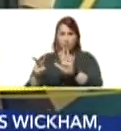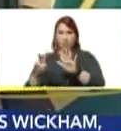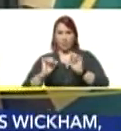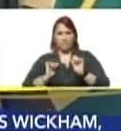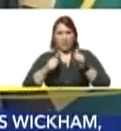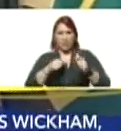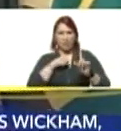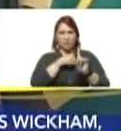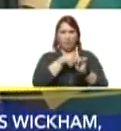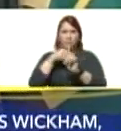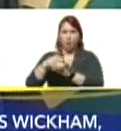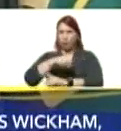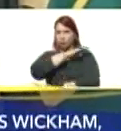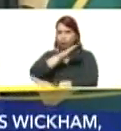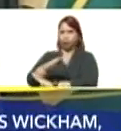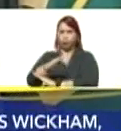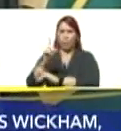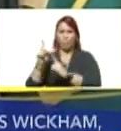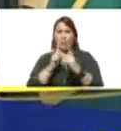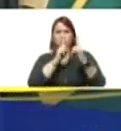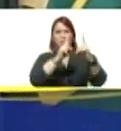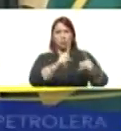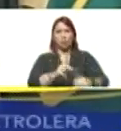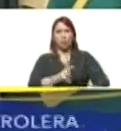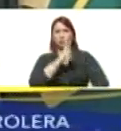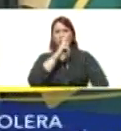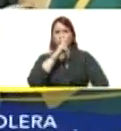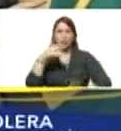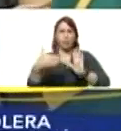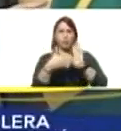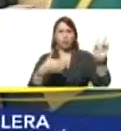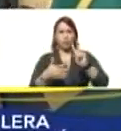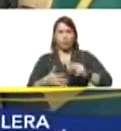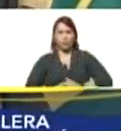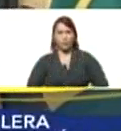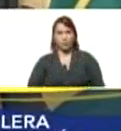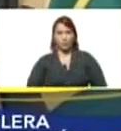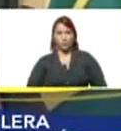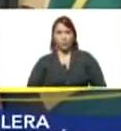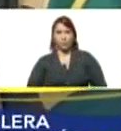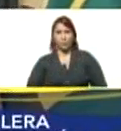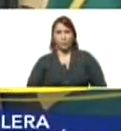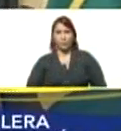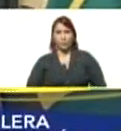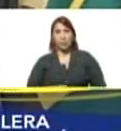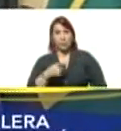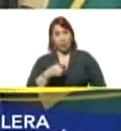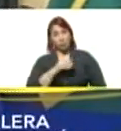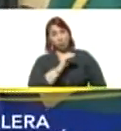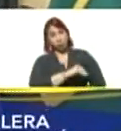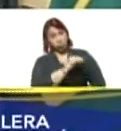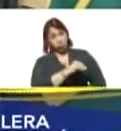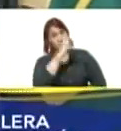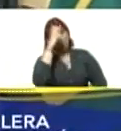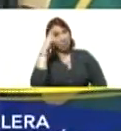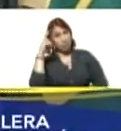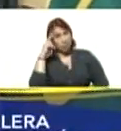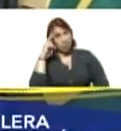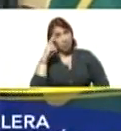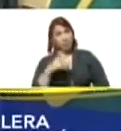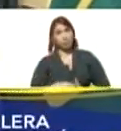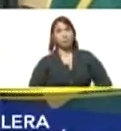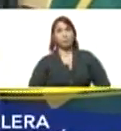y la persecución criminal. Y eso señor canciller, querido canciller Félix